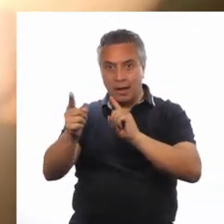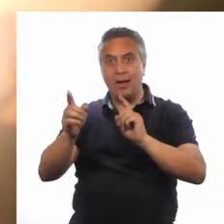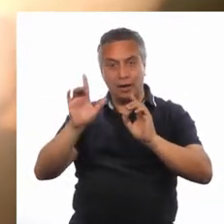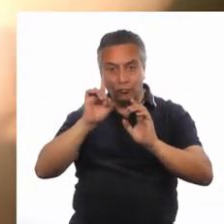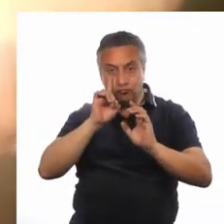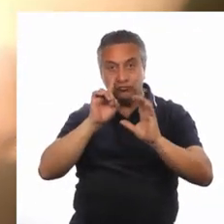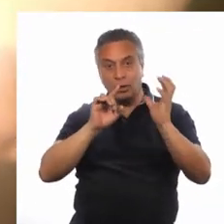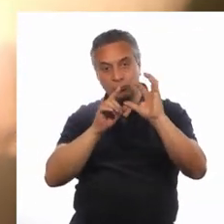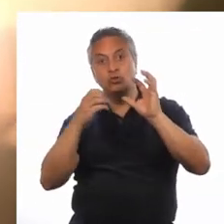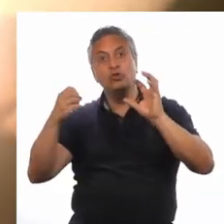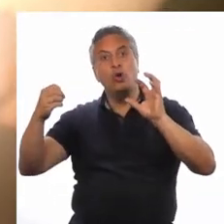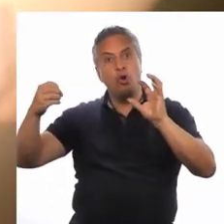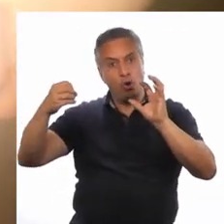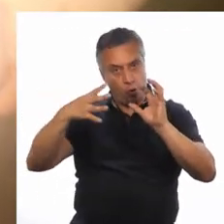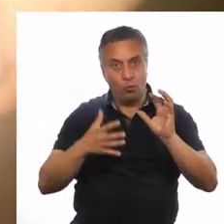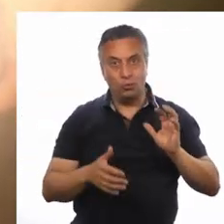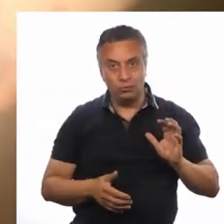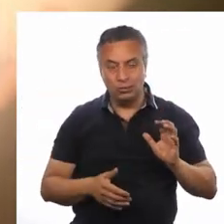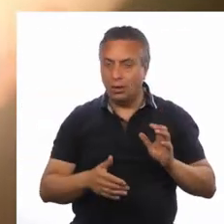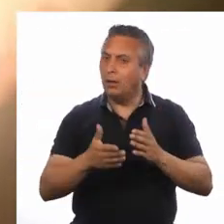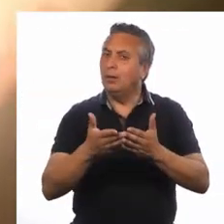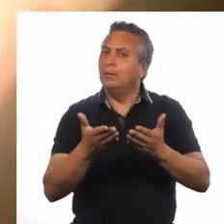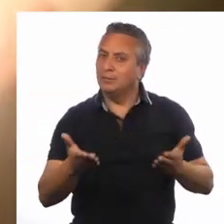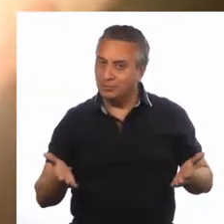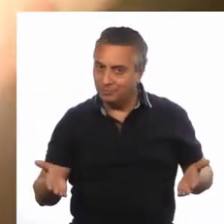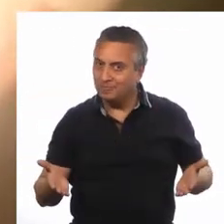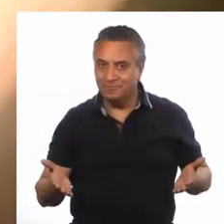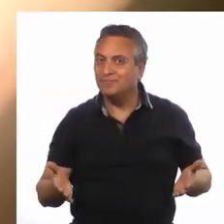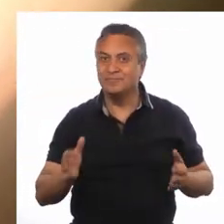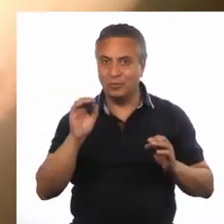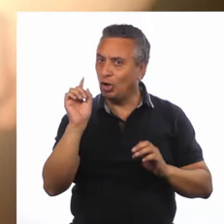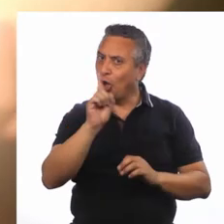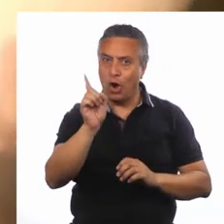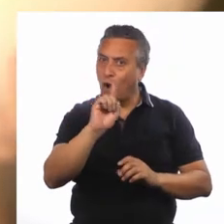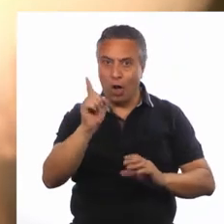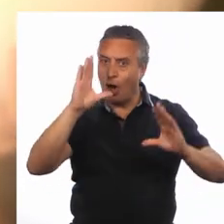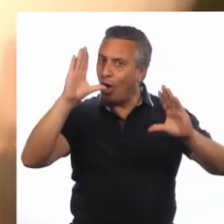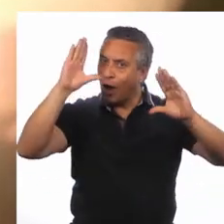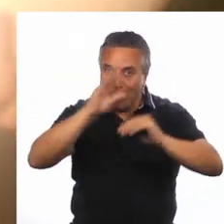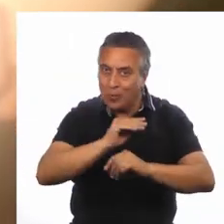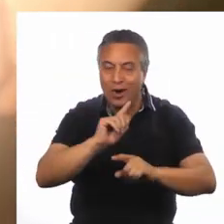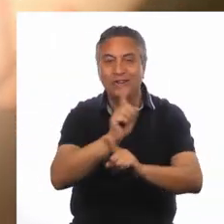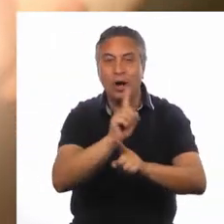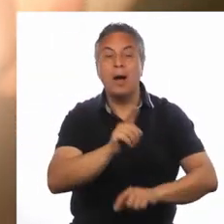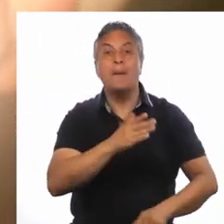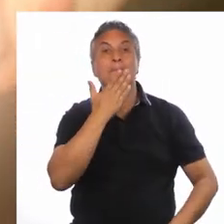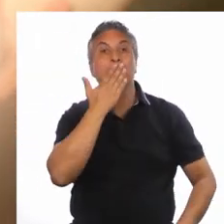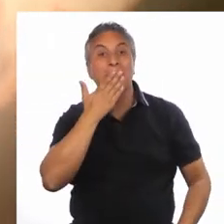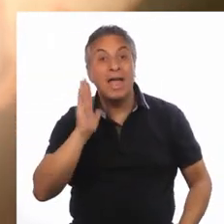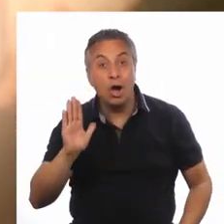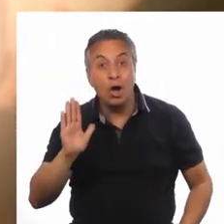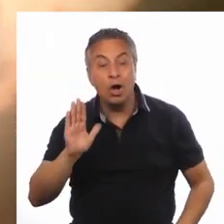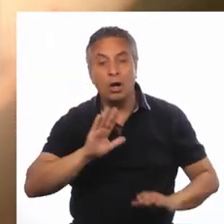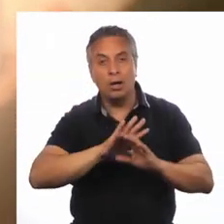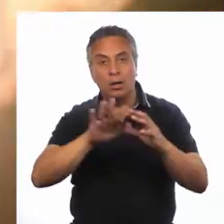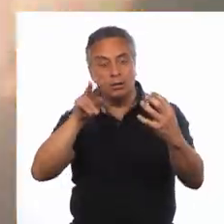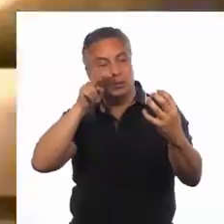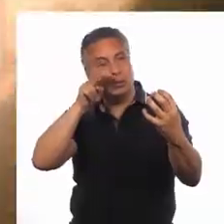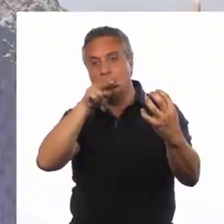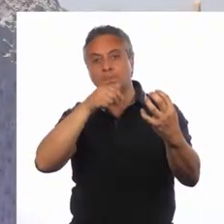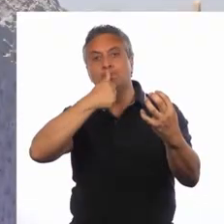iluminado. Por lo tanto, efectivamente, no es oscuro. Es mucho mejor llamarlo el lado oculto de la Luna.